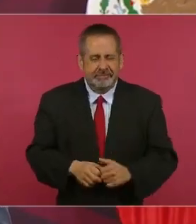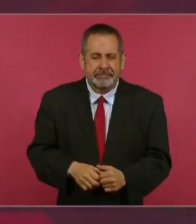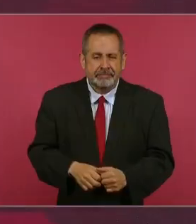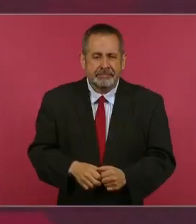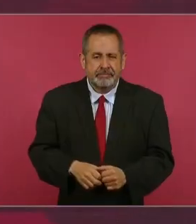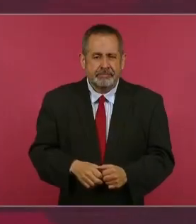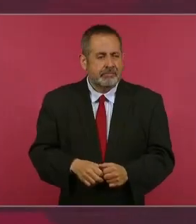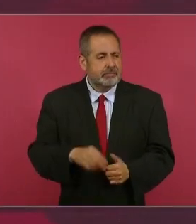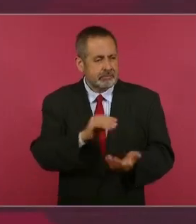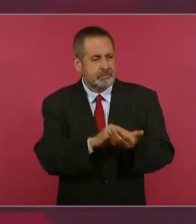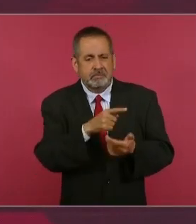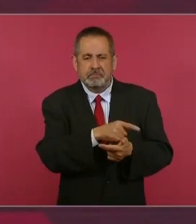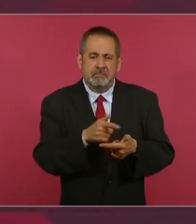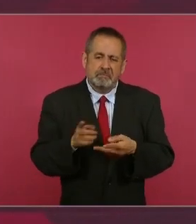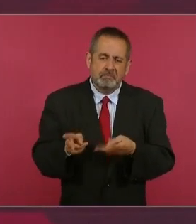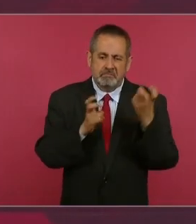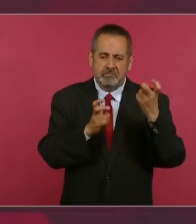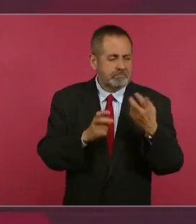el robo